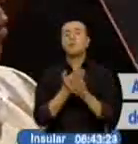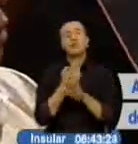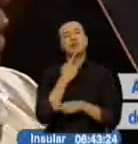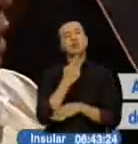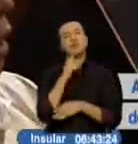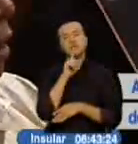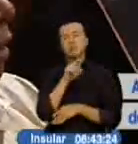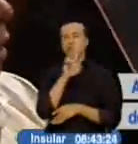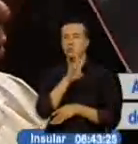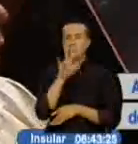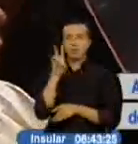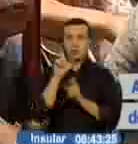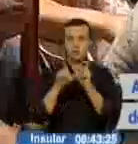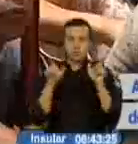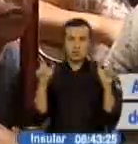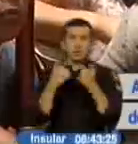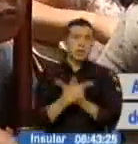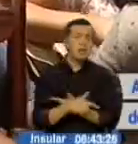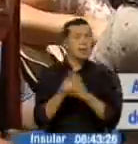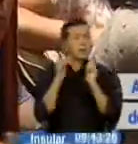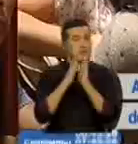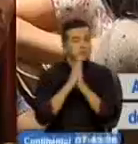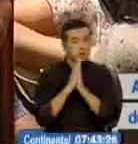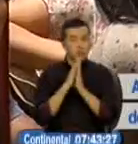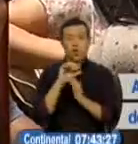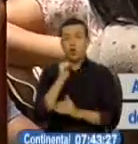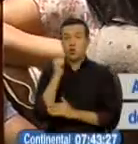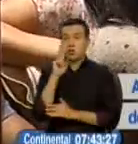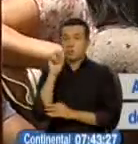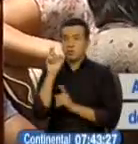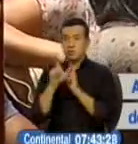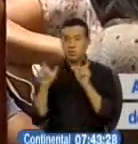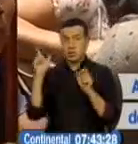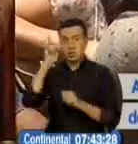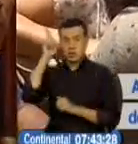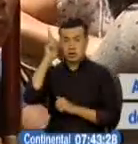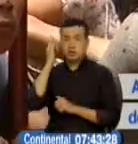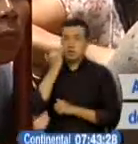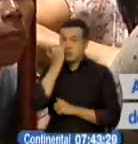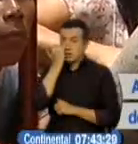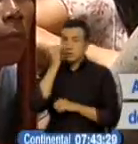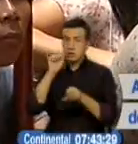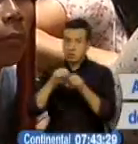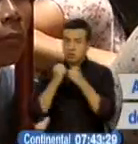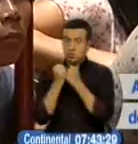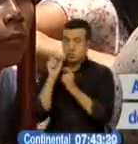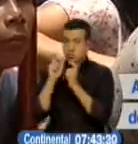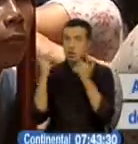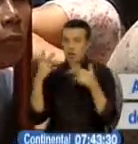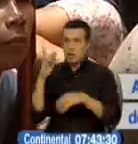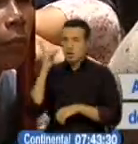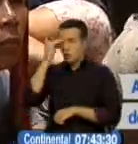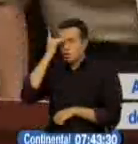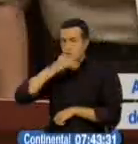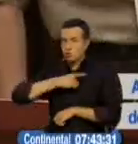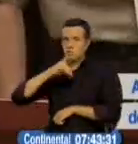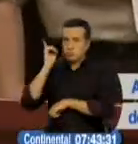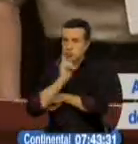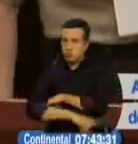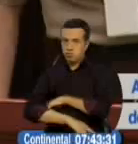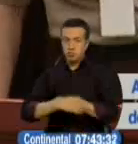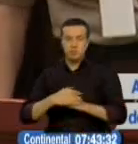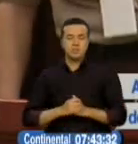para 177 dirigentes y el indulto para otros 20 líderes indígenas y sociales sobre quienes ya pesa una sentencia.